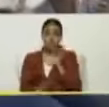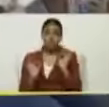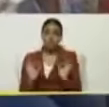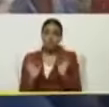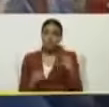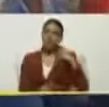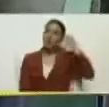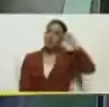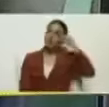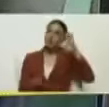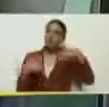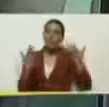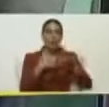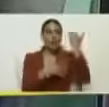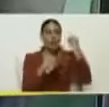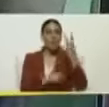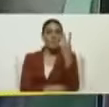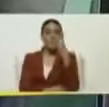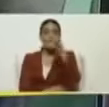aquel 23 de febrero